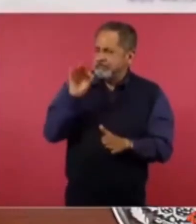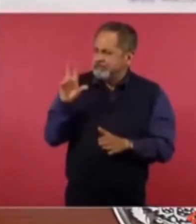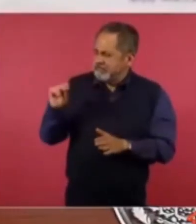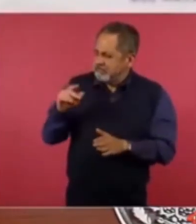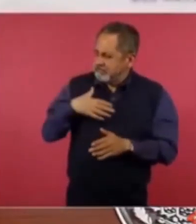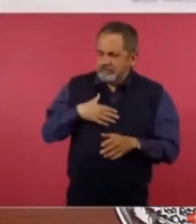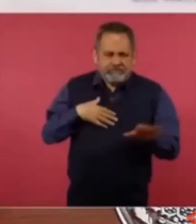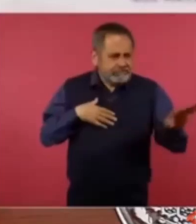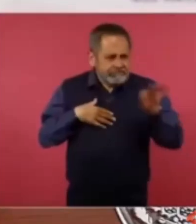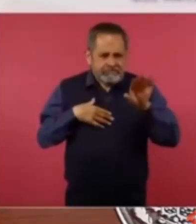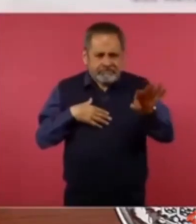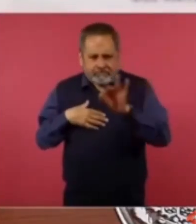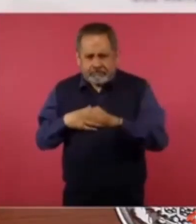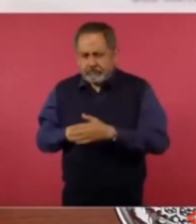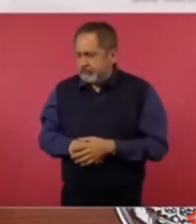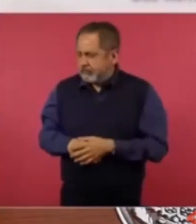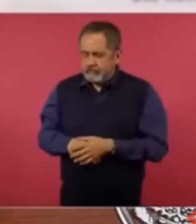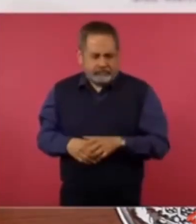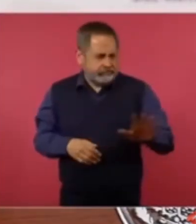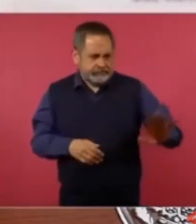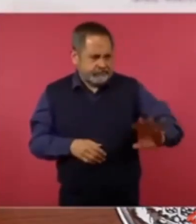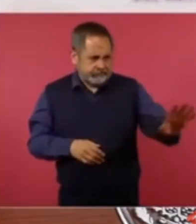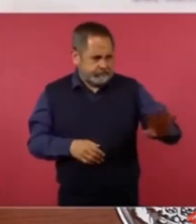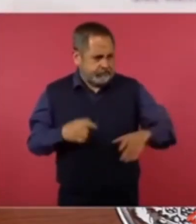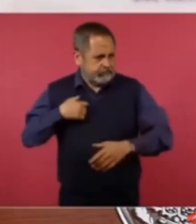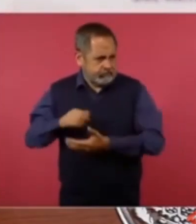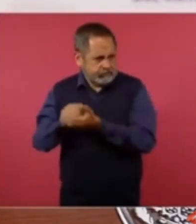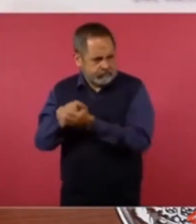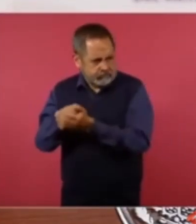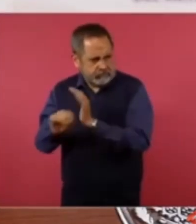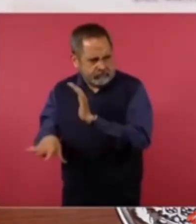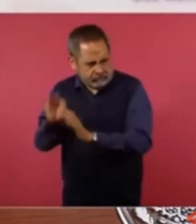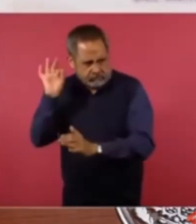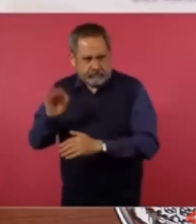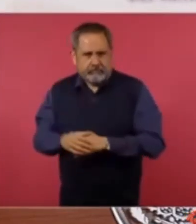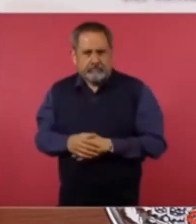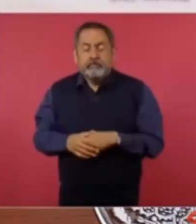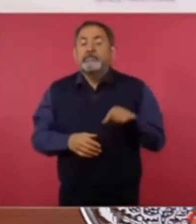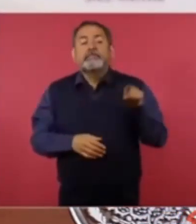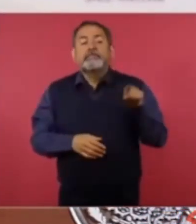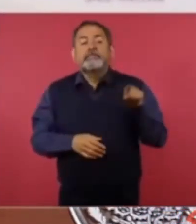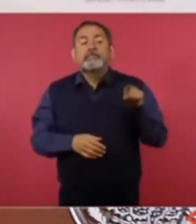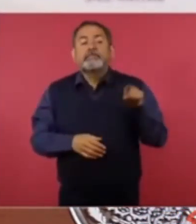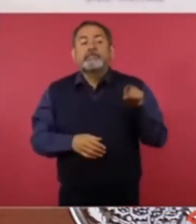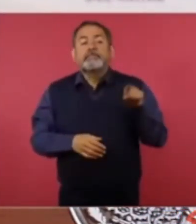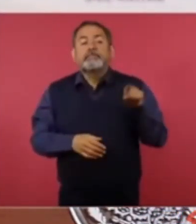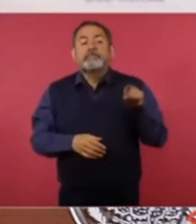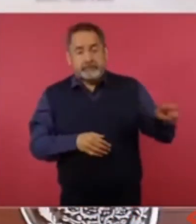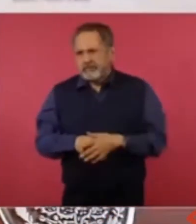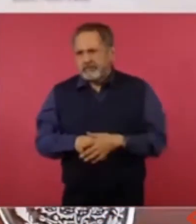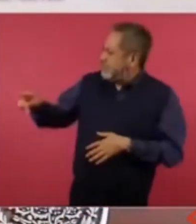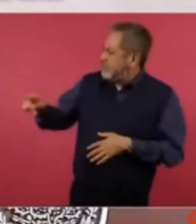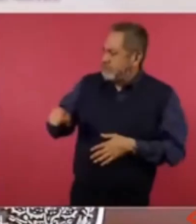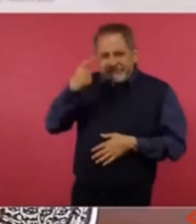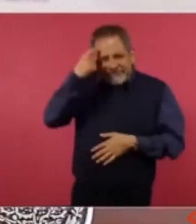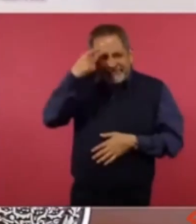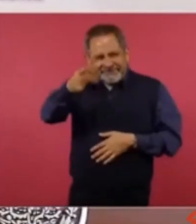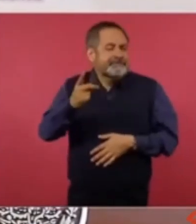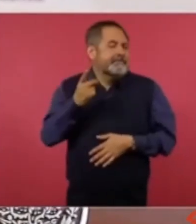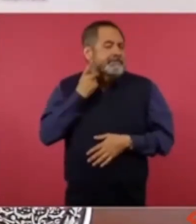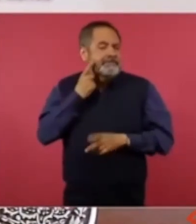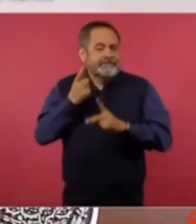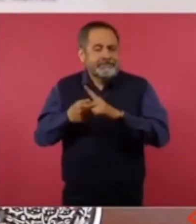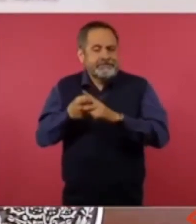Pero ¿cómo nos criticaron? Porque para sacar la lista de plurinominales,